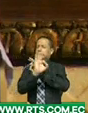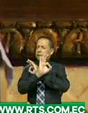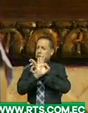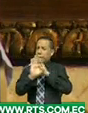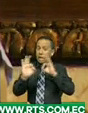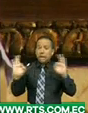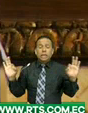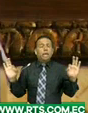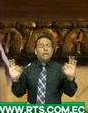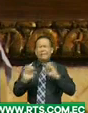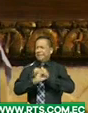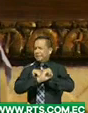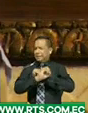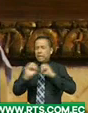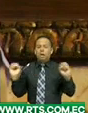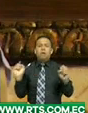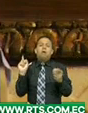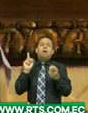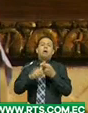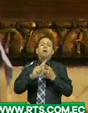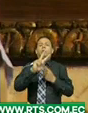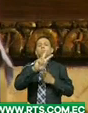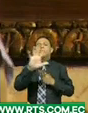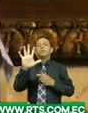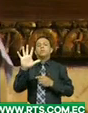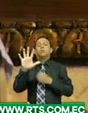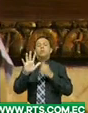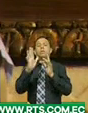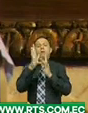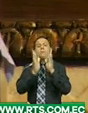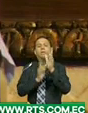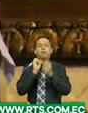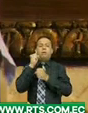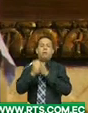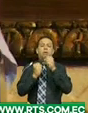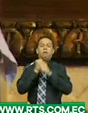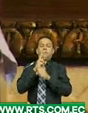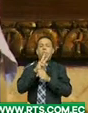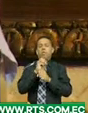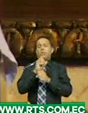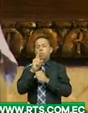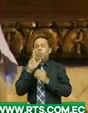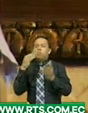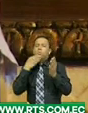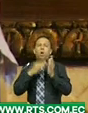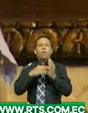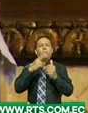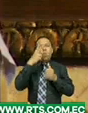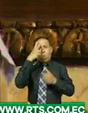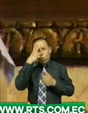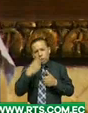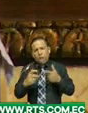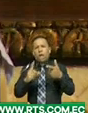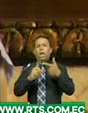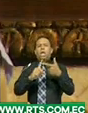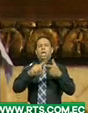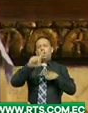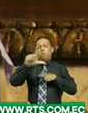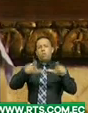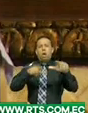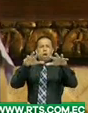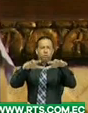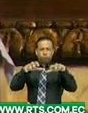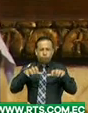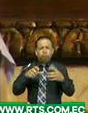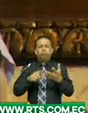públicos hasta el 25 de abril de 2021. Los establecimientos, ya sean hoteles, salones de eventos especializados y centros de